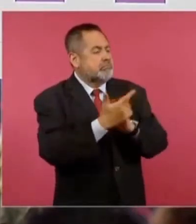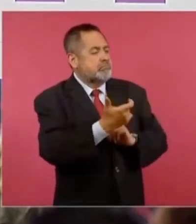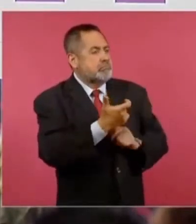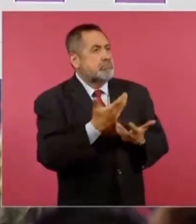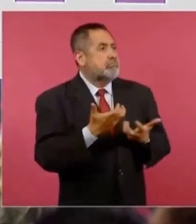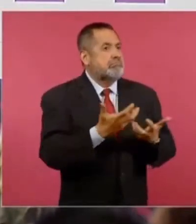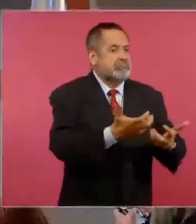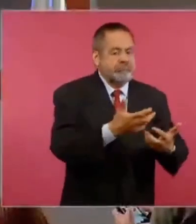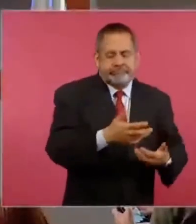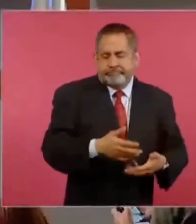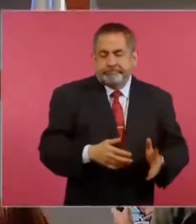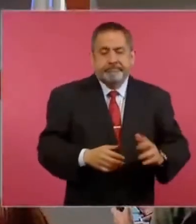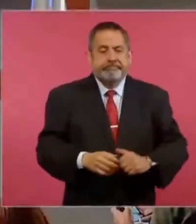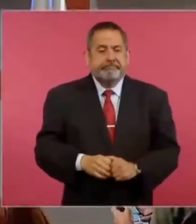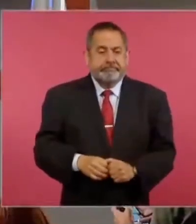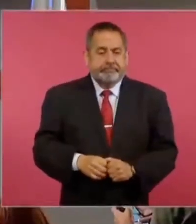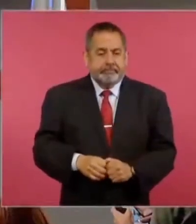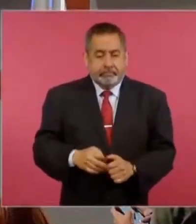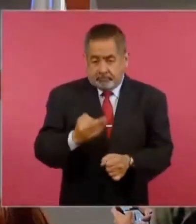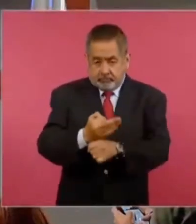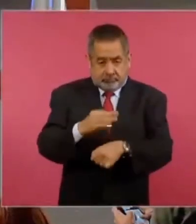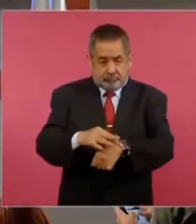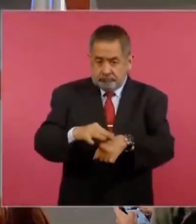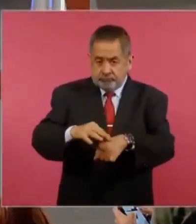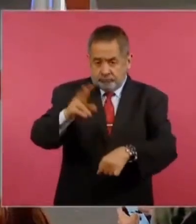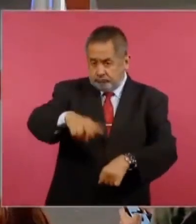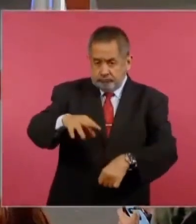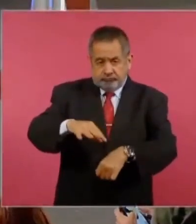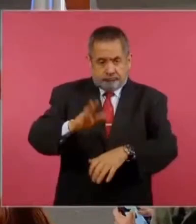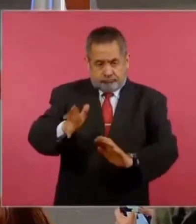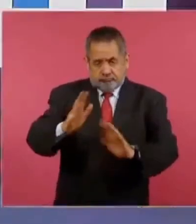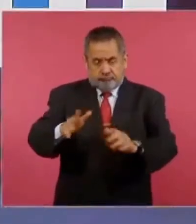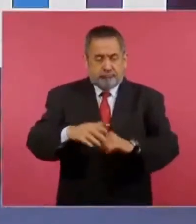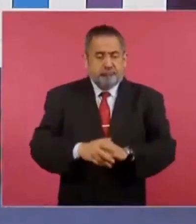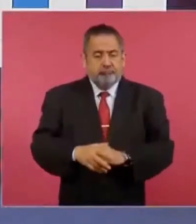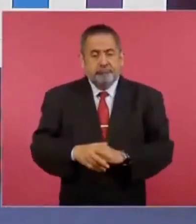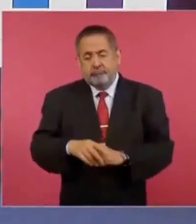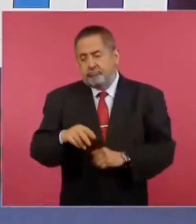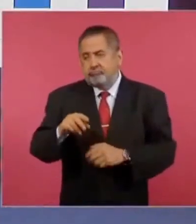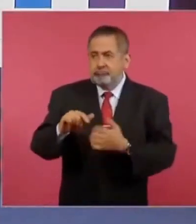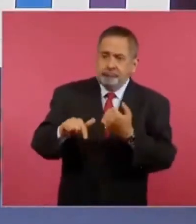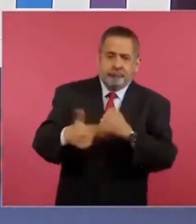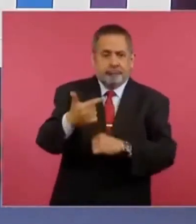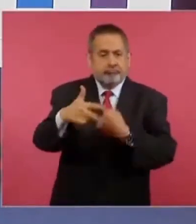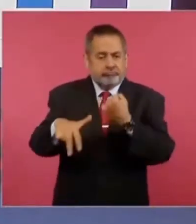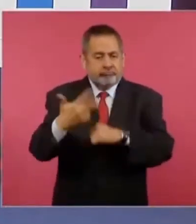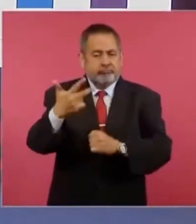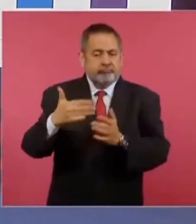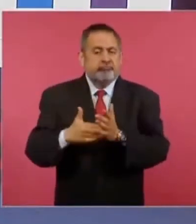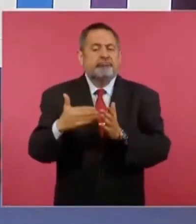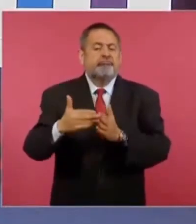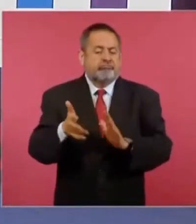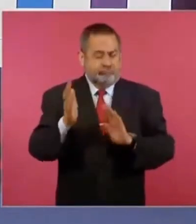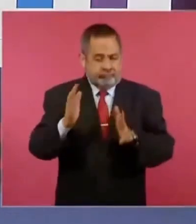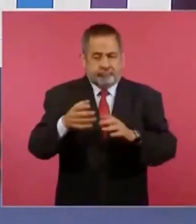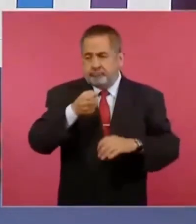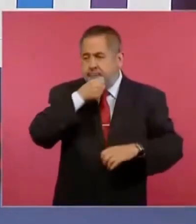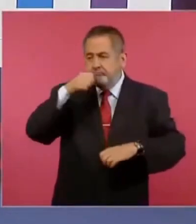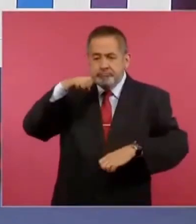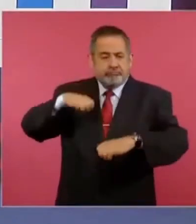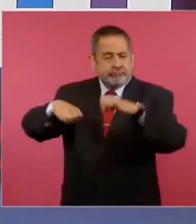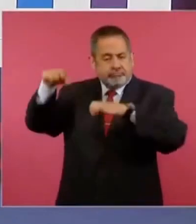Entonces, esto ya es una realidad para 12, 13 millones de adultos